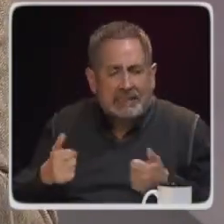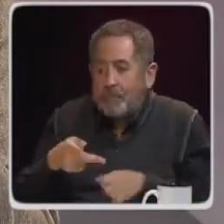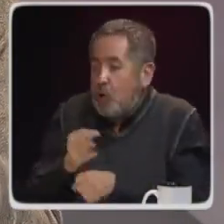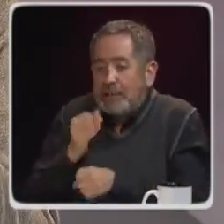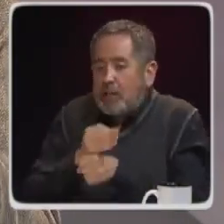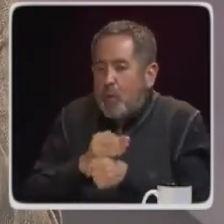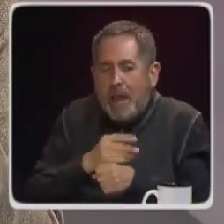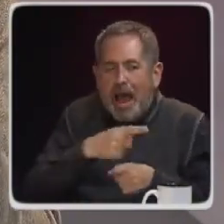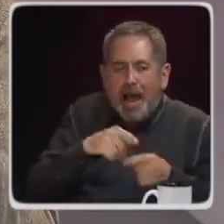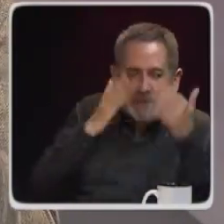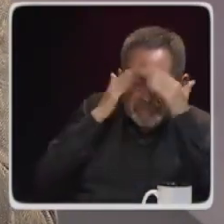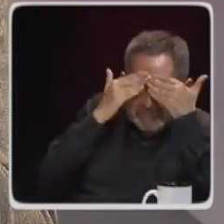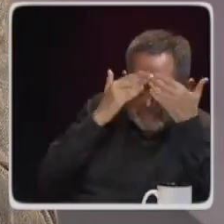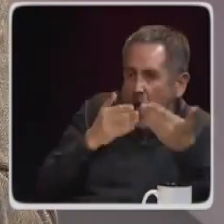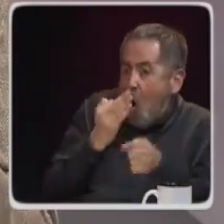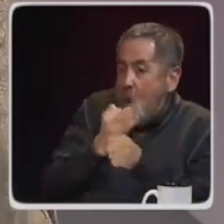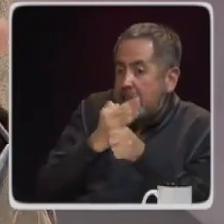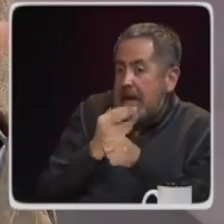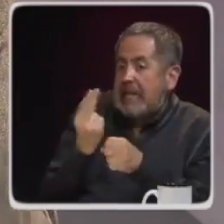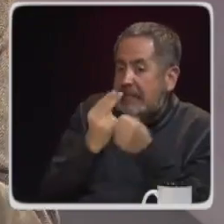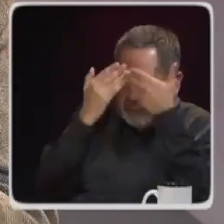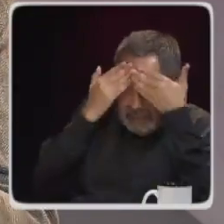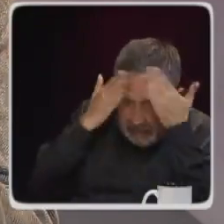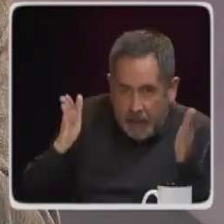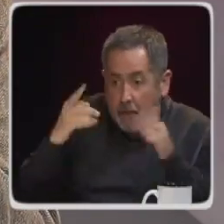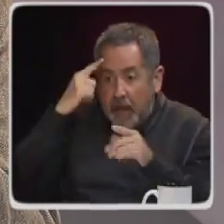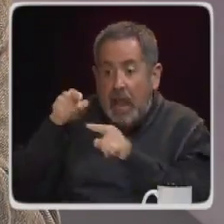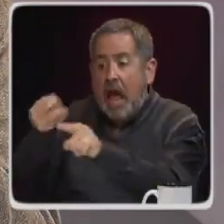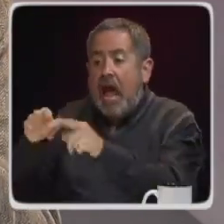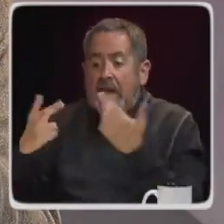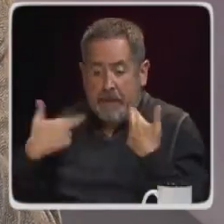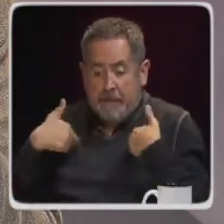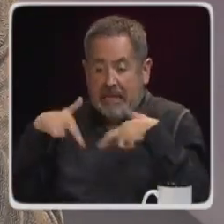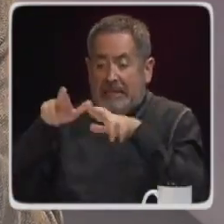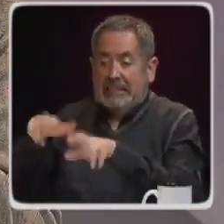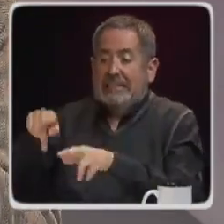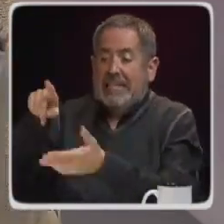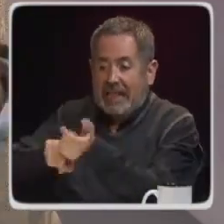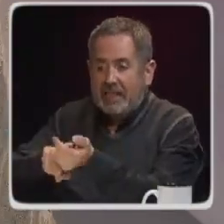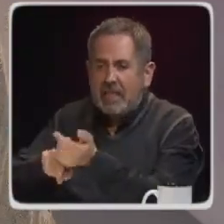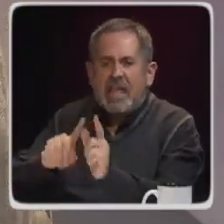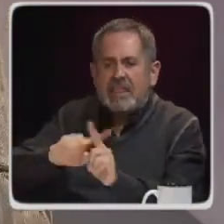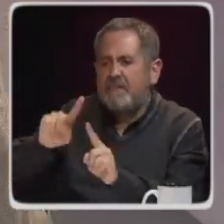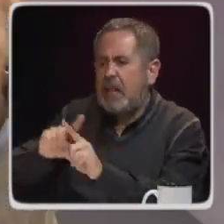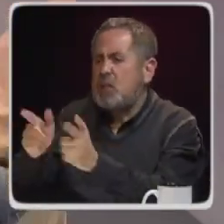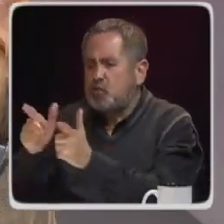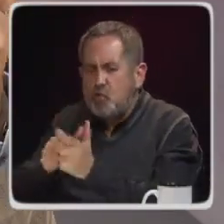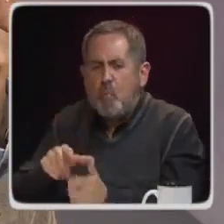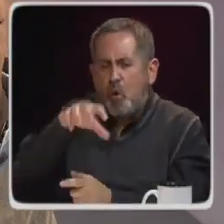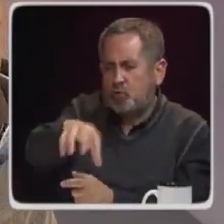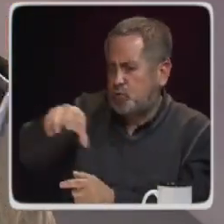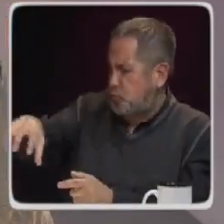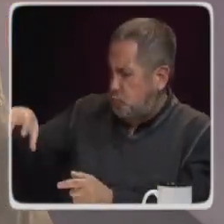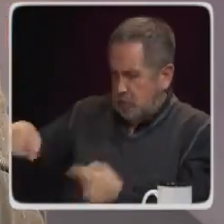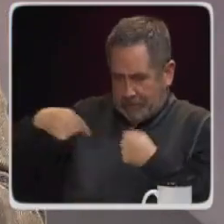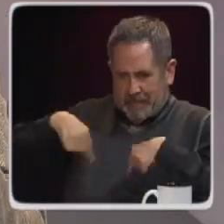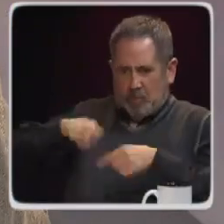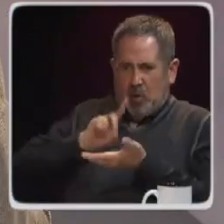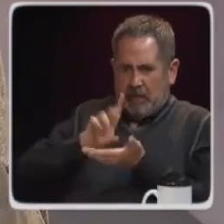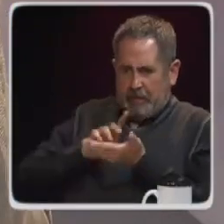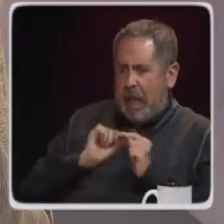señas y solamente así usando la lengua de señas es como se va expandiendo. A ver, y siguiendo con eso, diputada, ¿cómo hacer? Nos hablaba